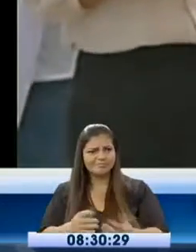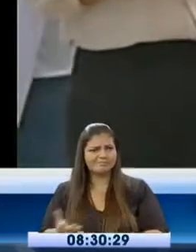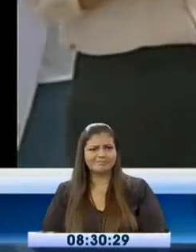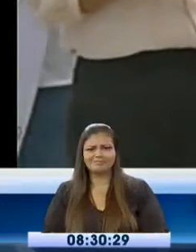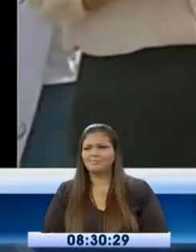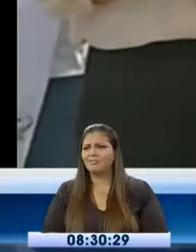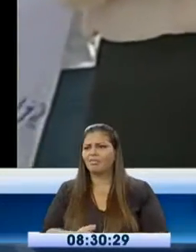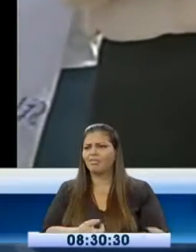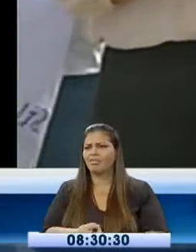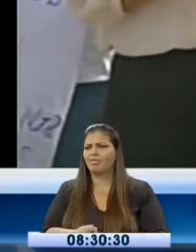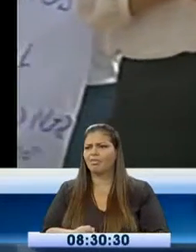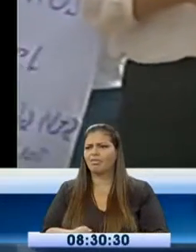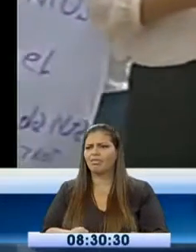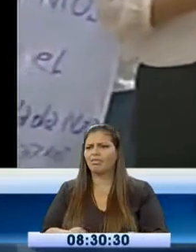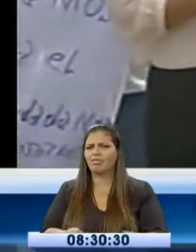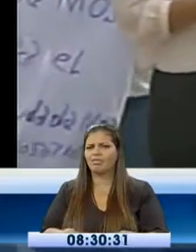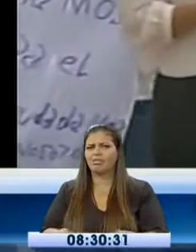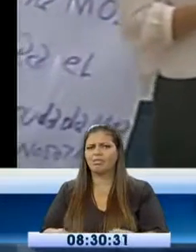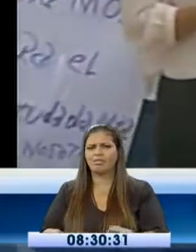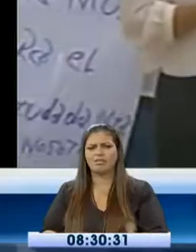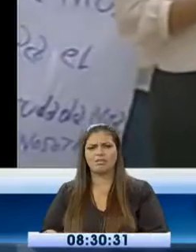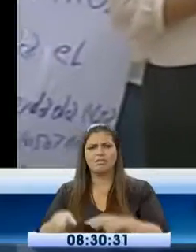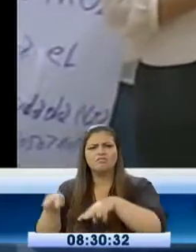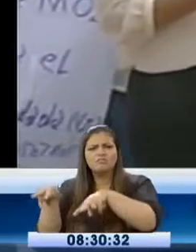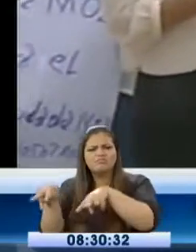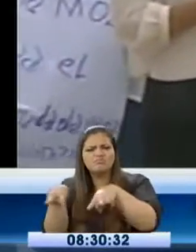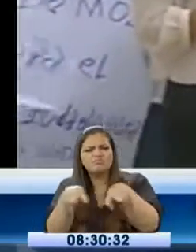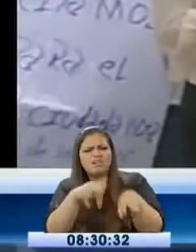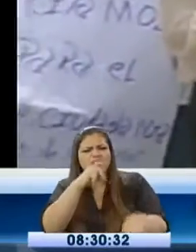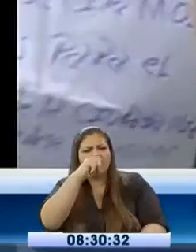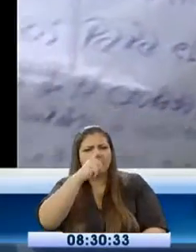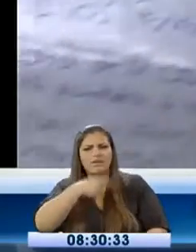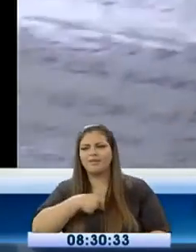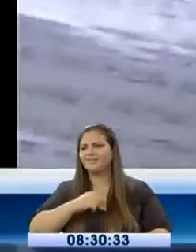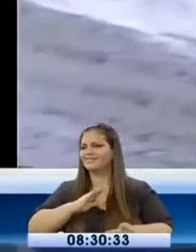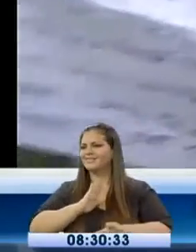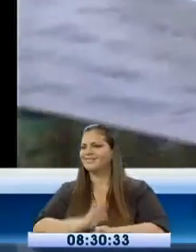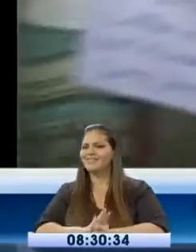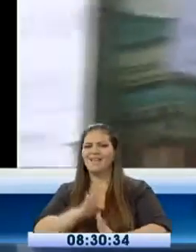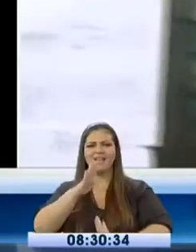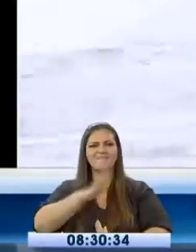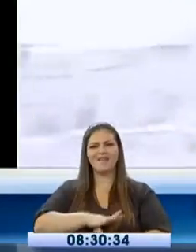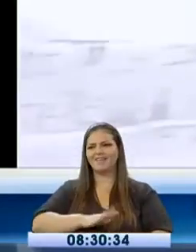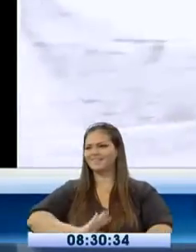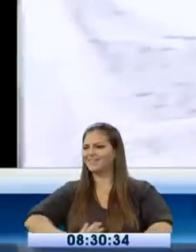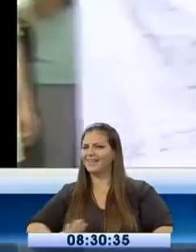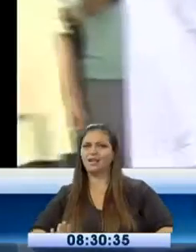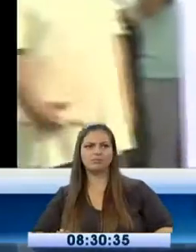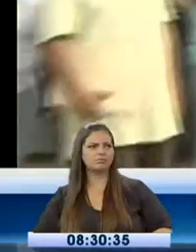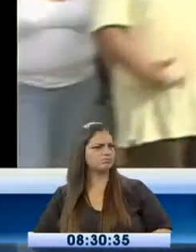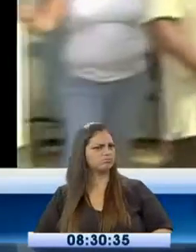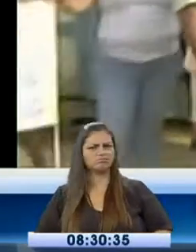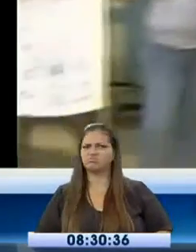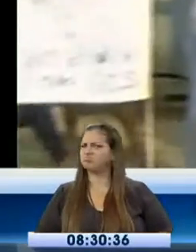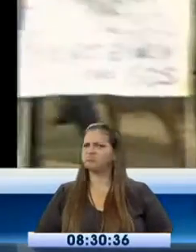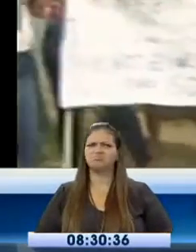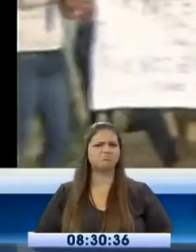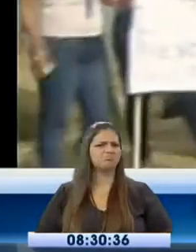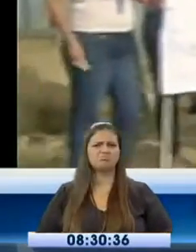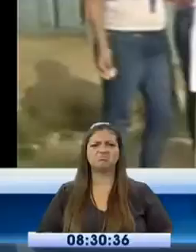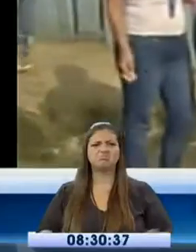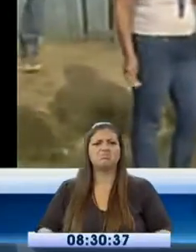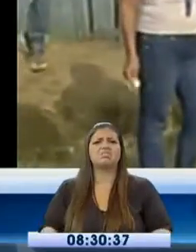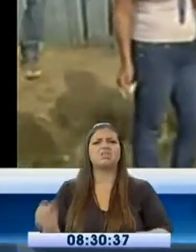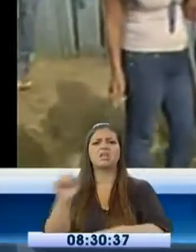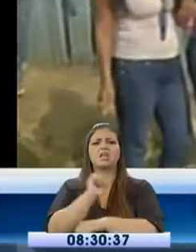bien feo, un ambiente no de paz, porque al final no bajan ni no pueden pasar los